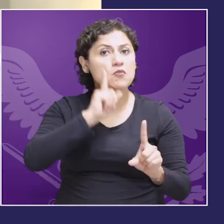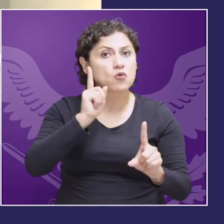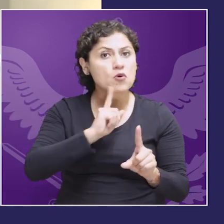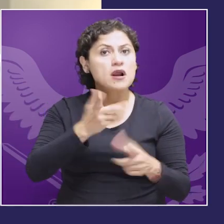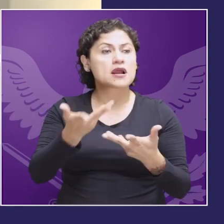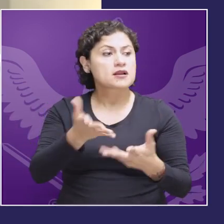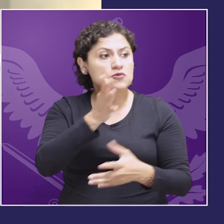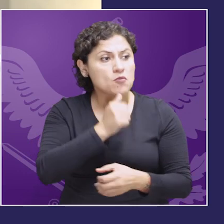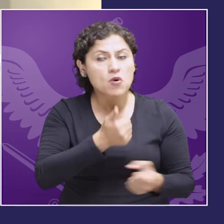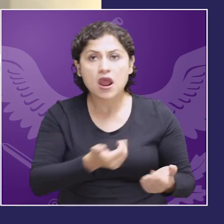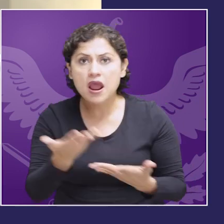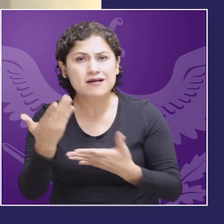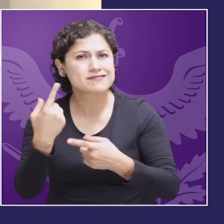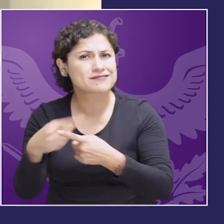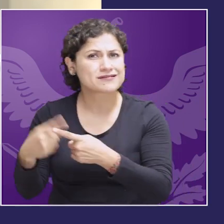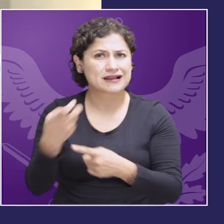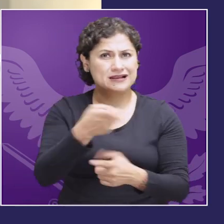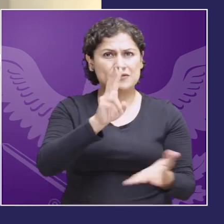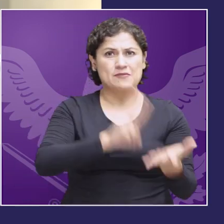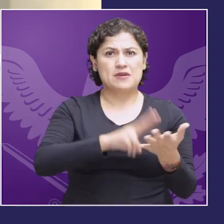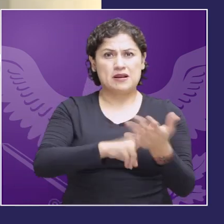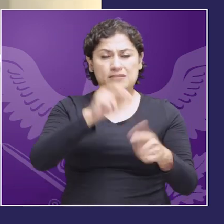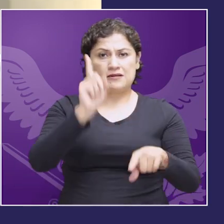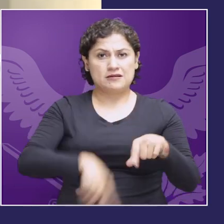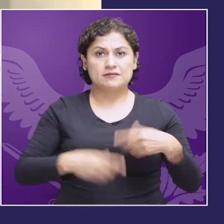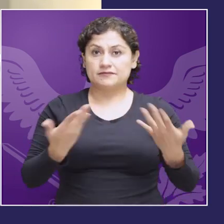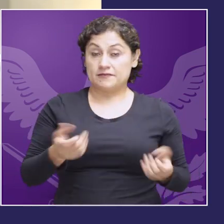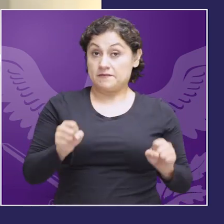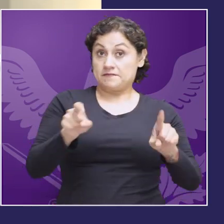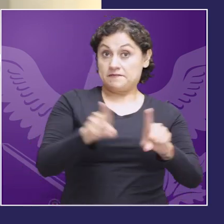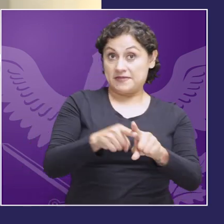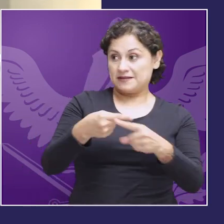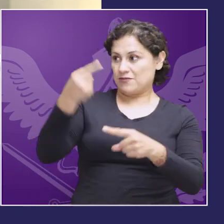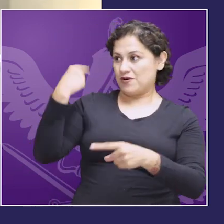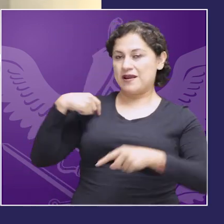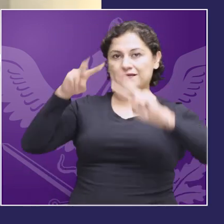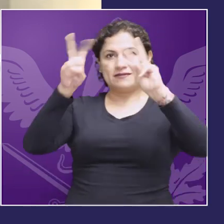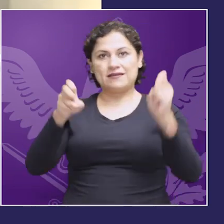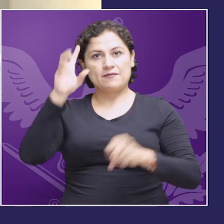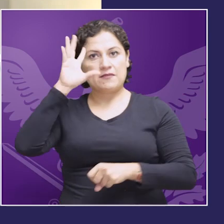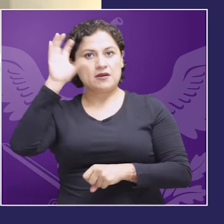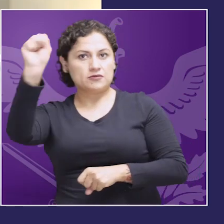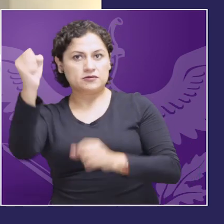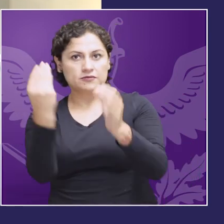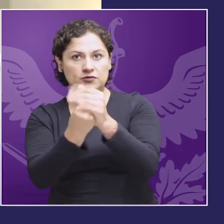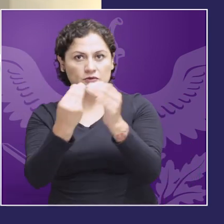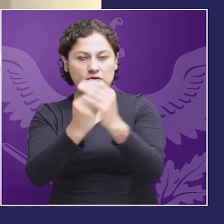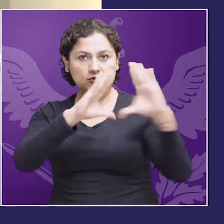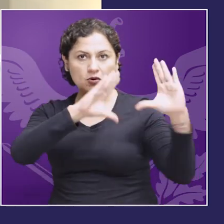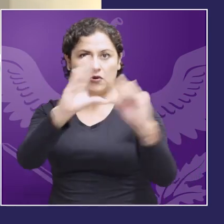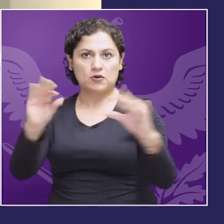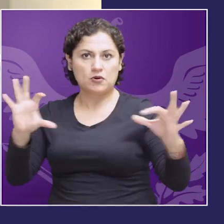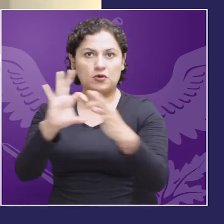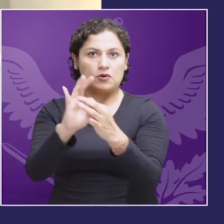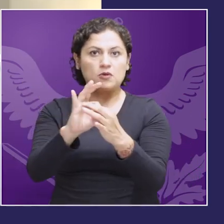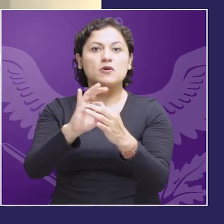son 58 millones en la región, y lo que está pasando con ellas, que no pueden sacar los productos, que están desvalorizados. Y